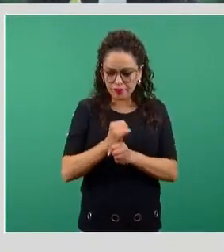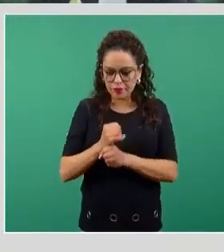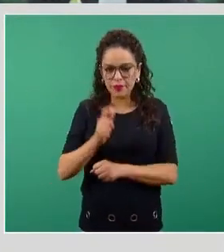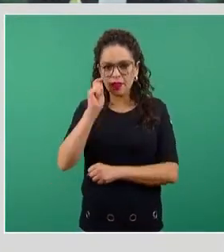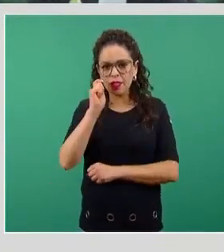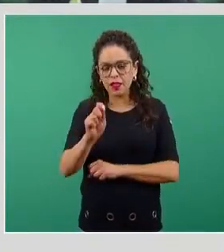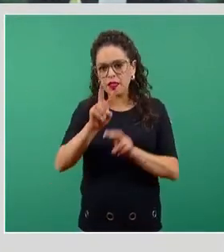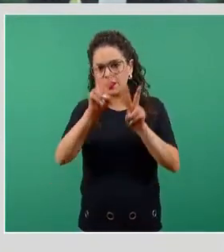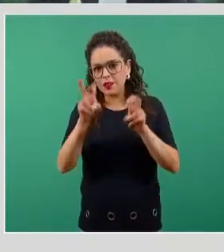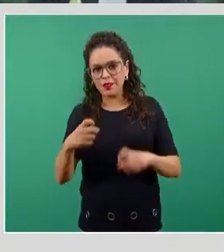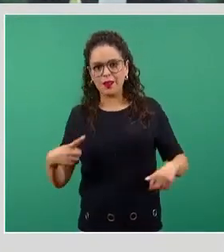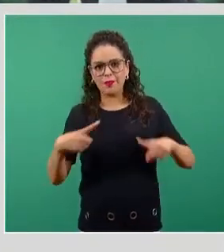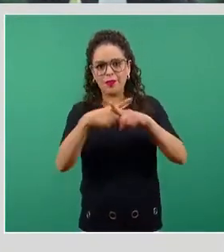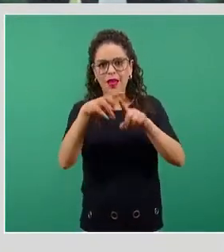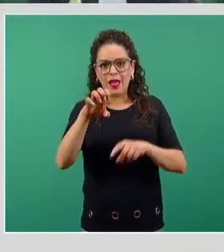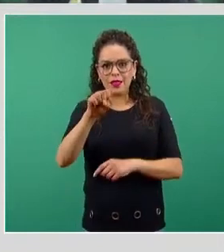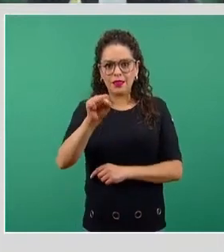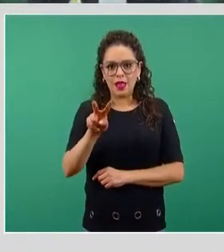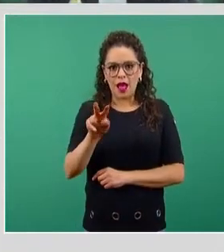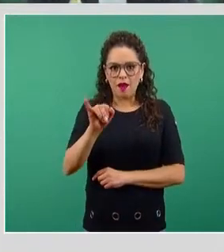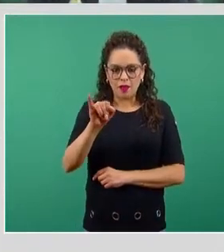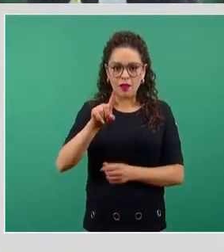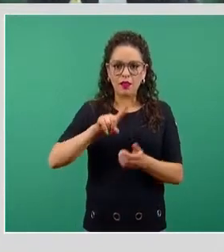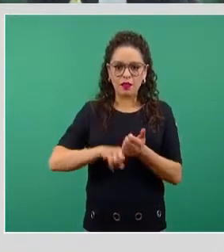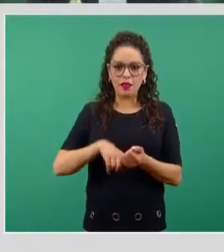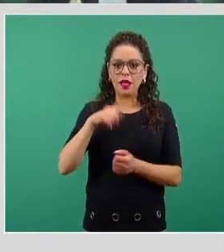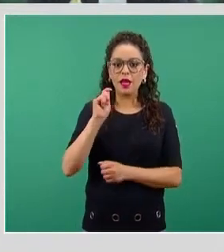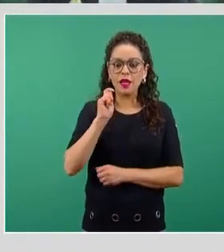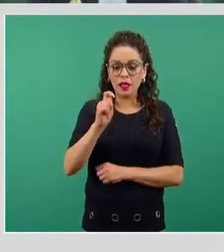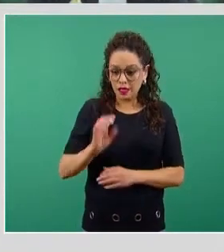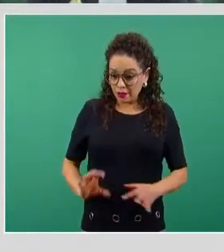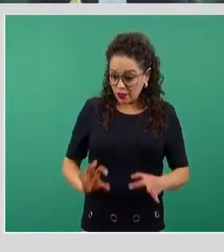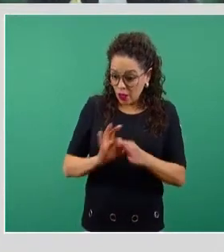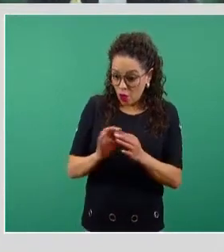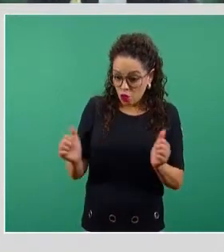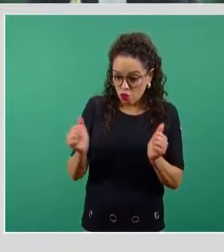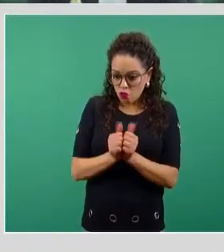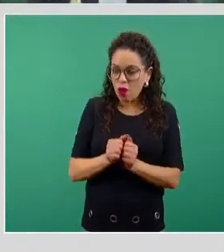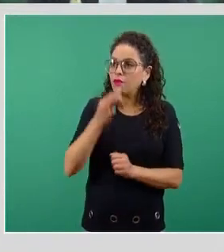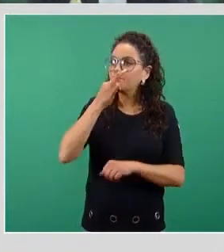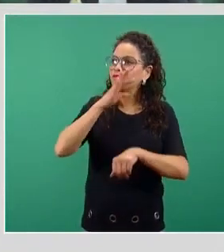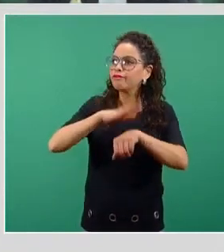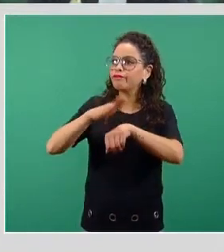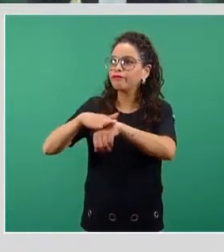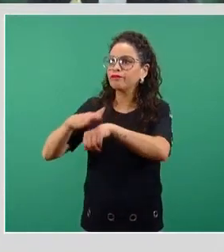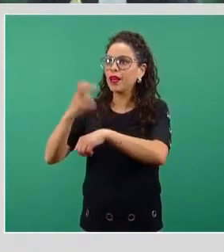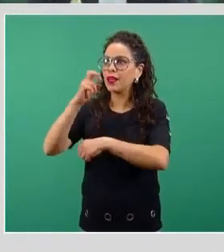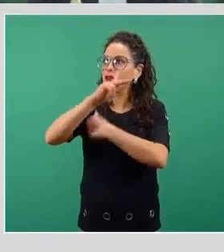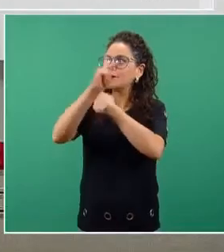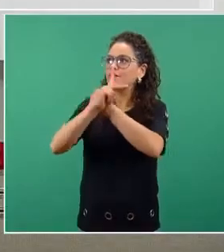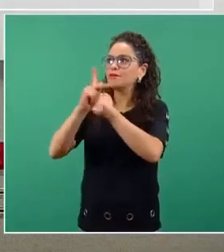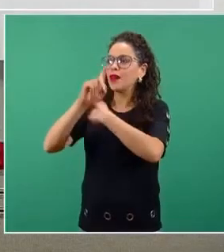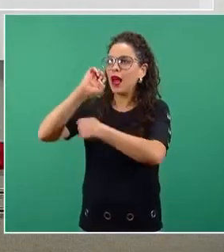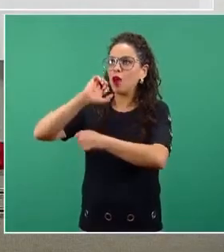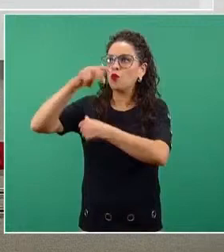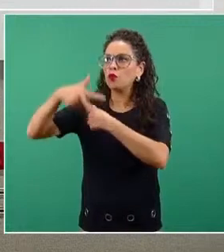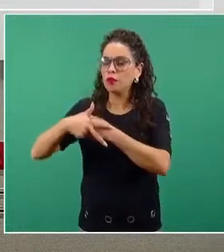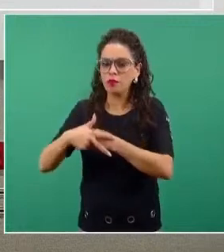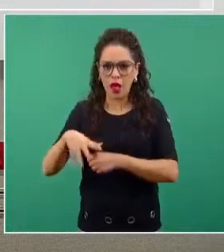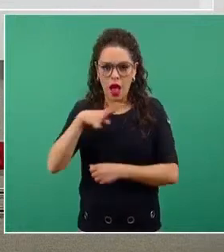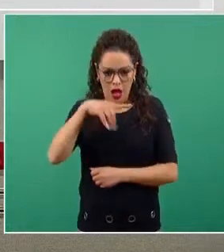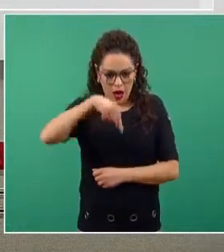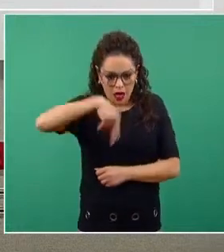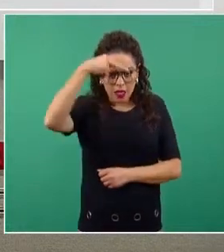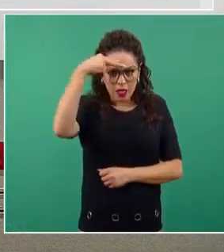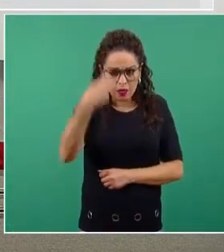ESAVIS, de qué eventos hematológicos relacionados con lo reportado en estos países europeos pudiera haber ocurrido